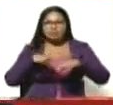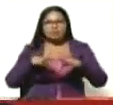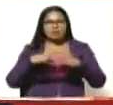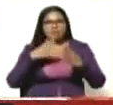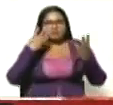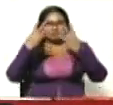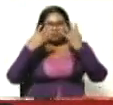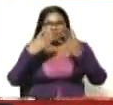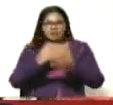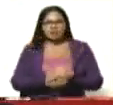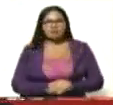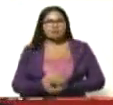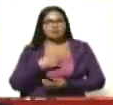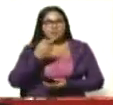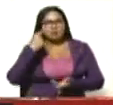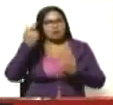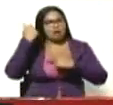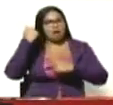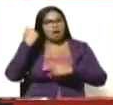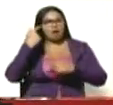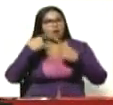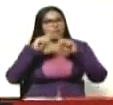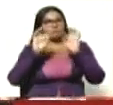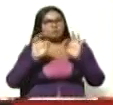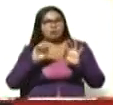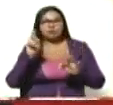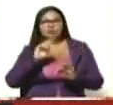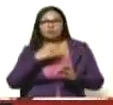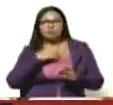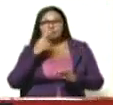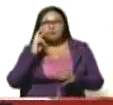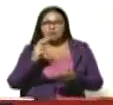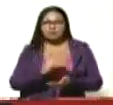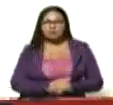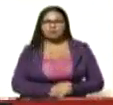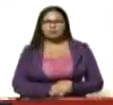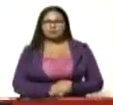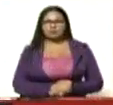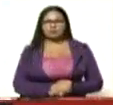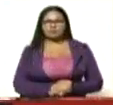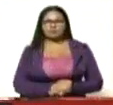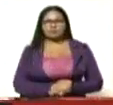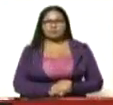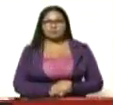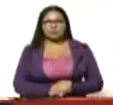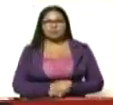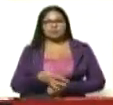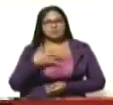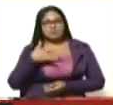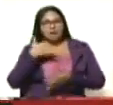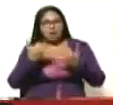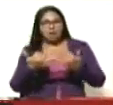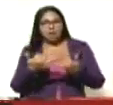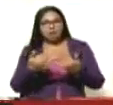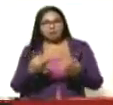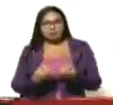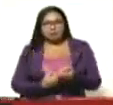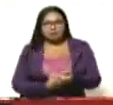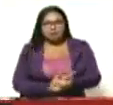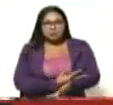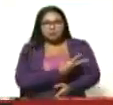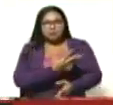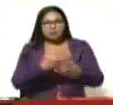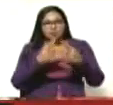festival, ni podía mirar hacia otro lado, mientras la sensibilidad brota a flor de piel en todos